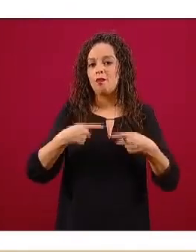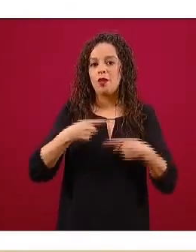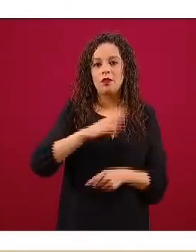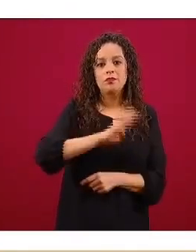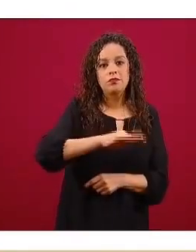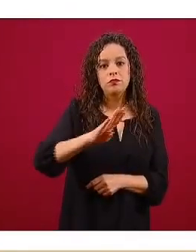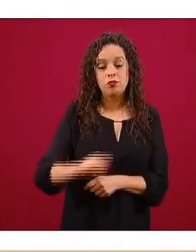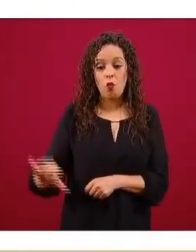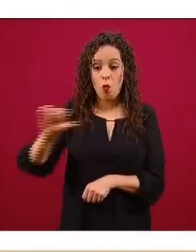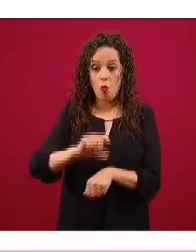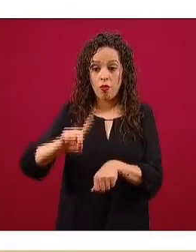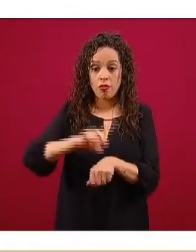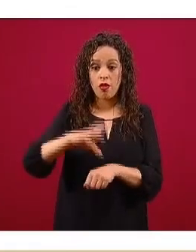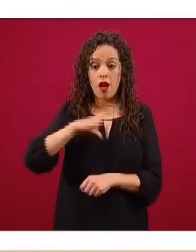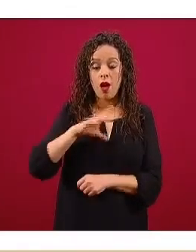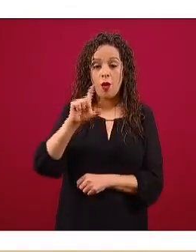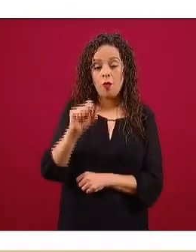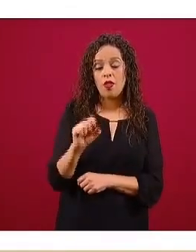son